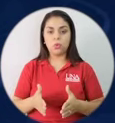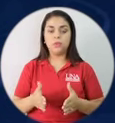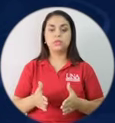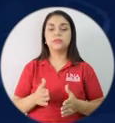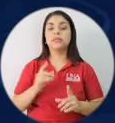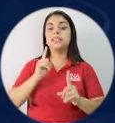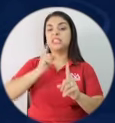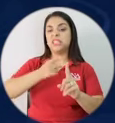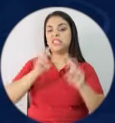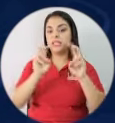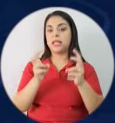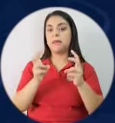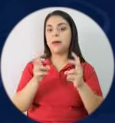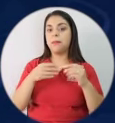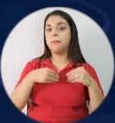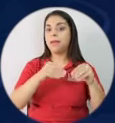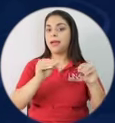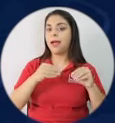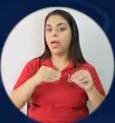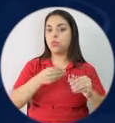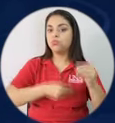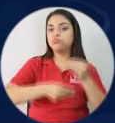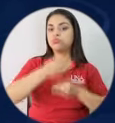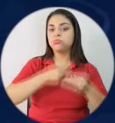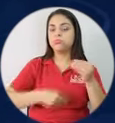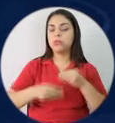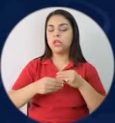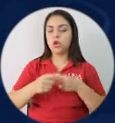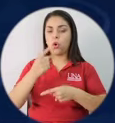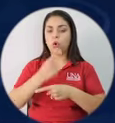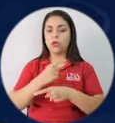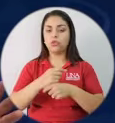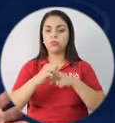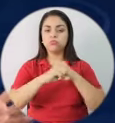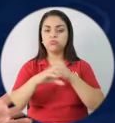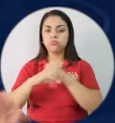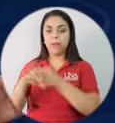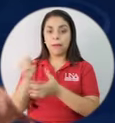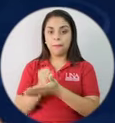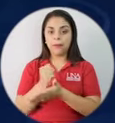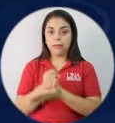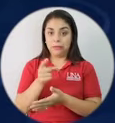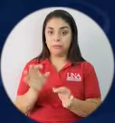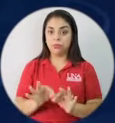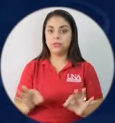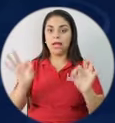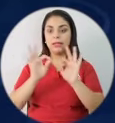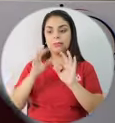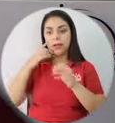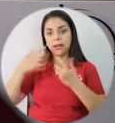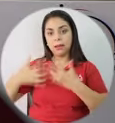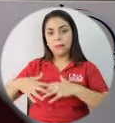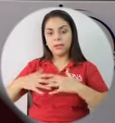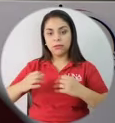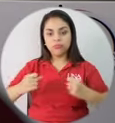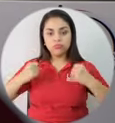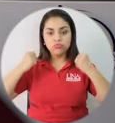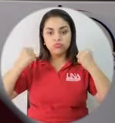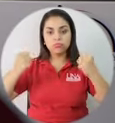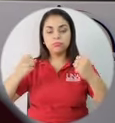del mercadeo y de una adecuada gestión de la marca es fundamental para que esta industria se fortalezca. Así